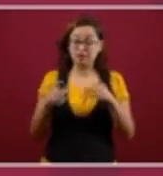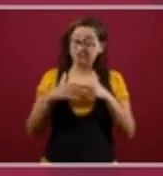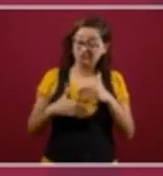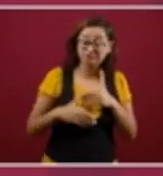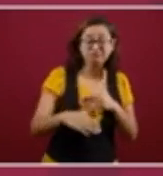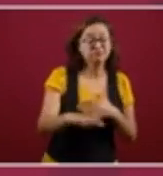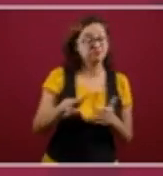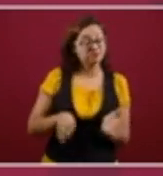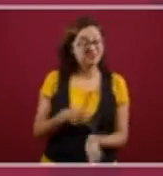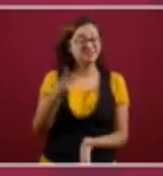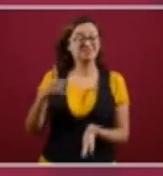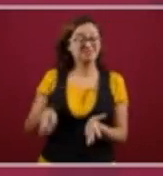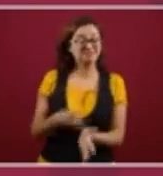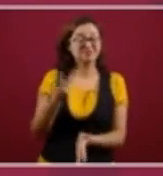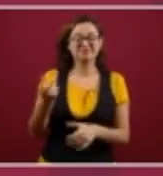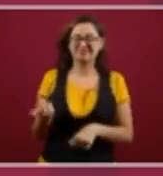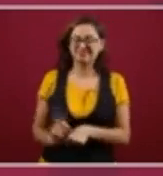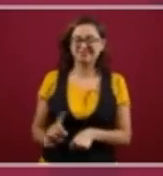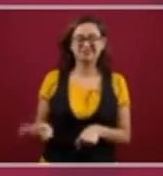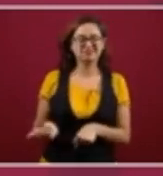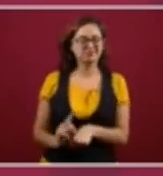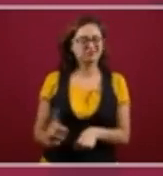tratando diario,